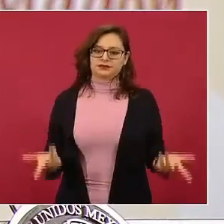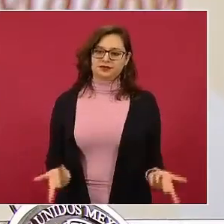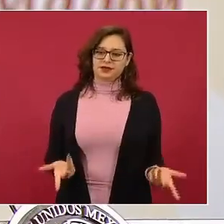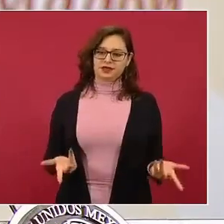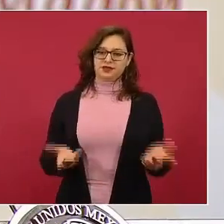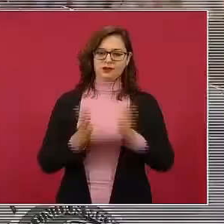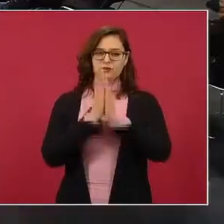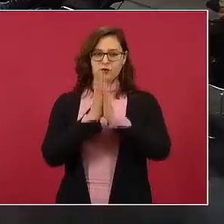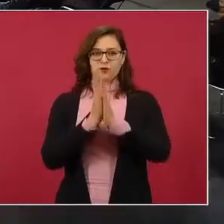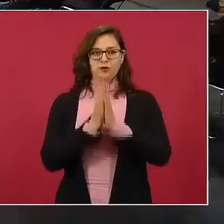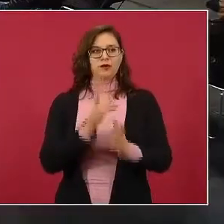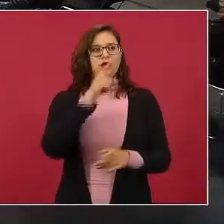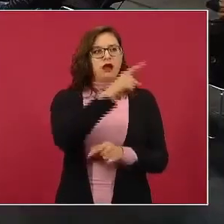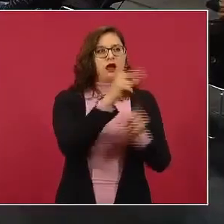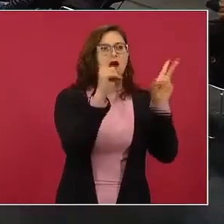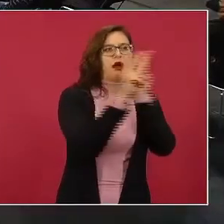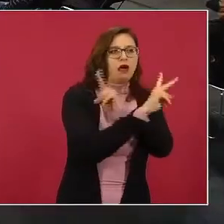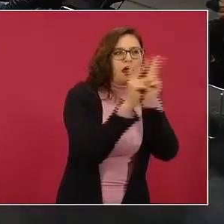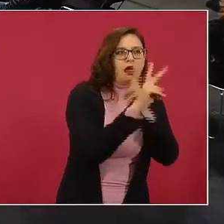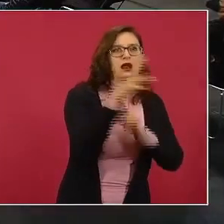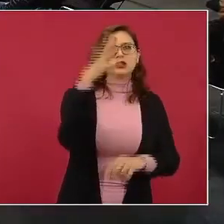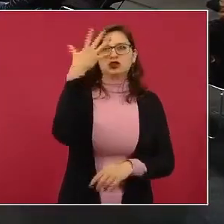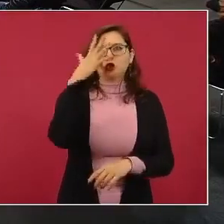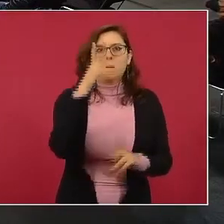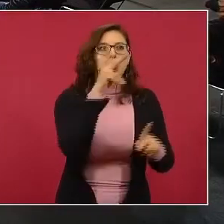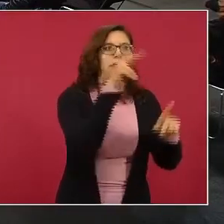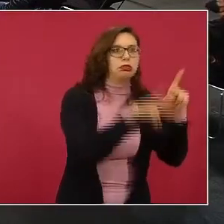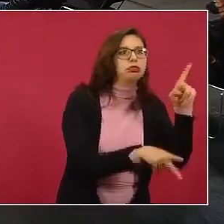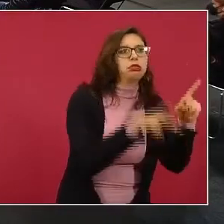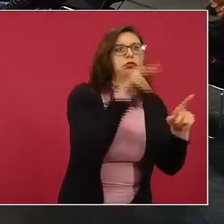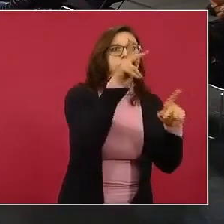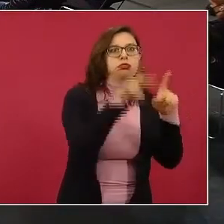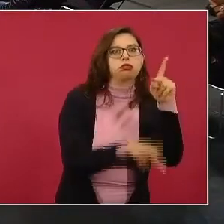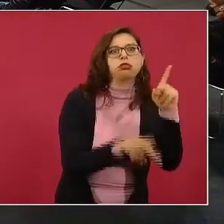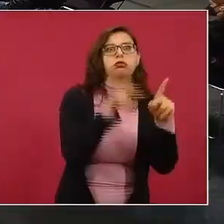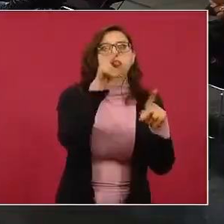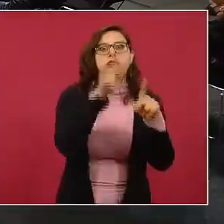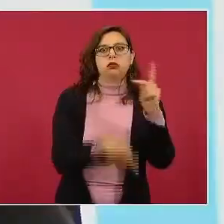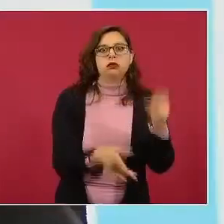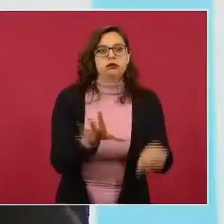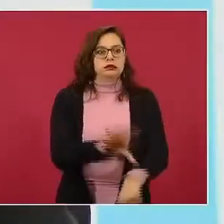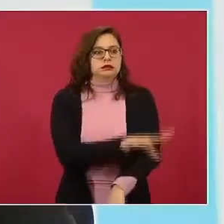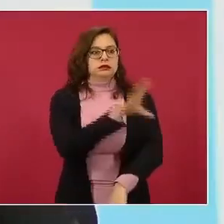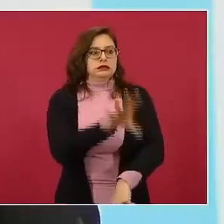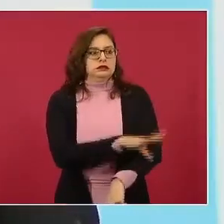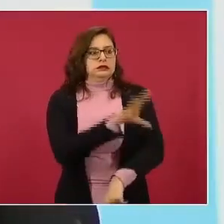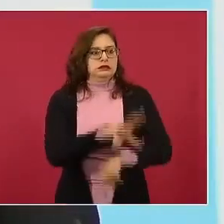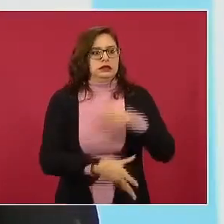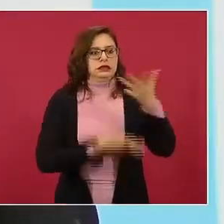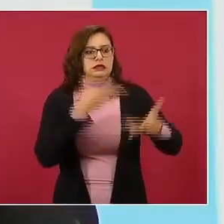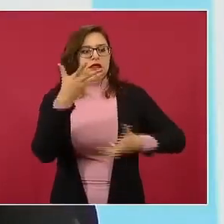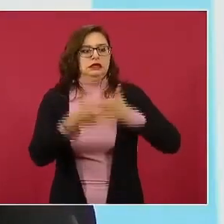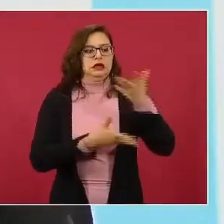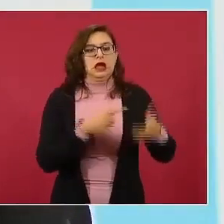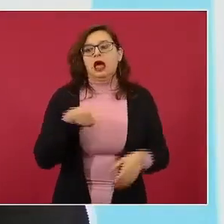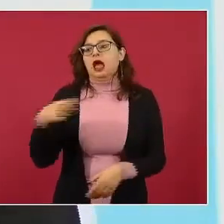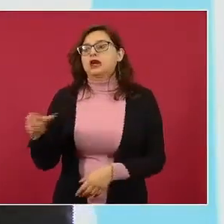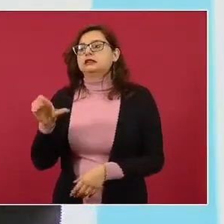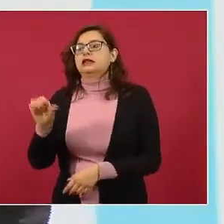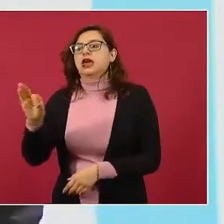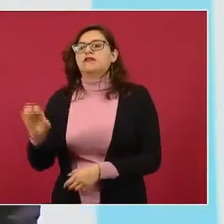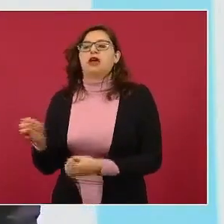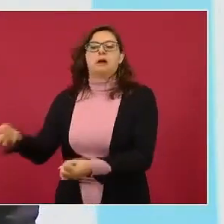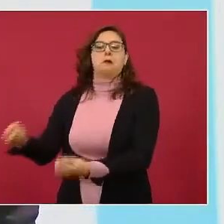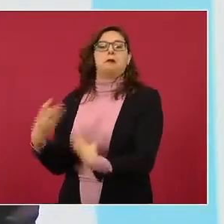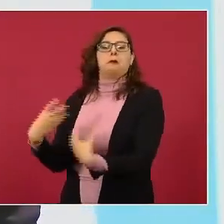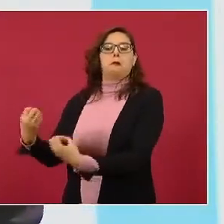variable e intermitente de estas tecnologías, pues obliga a tener capacidad muy flexible de la CFE. Y quiero decirles